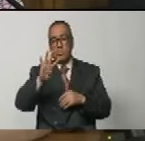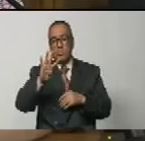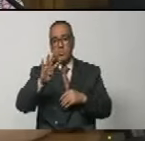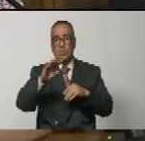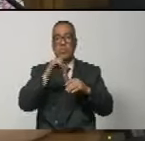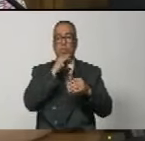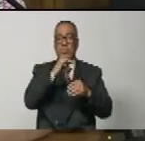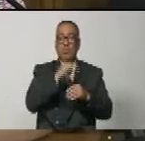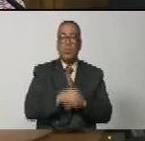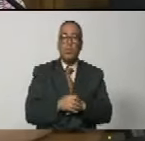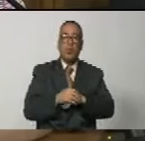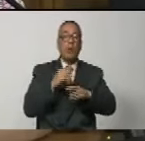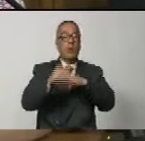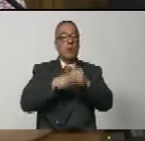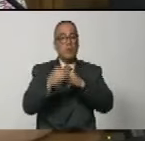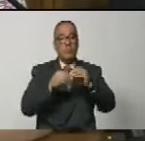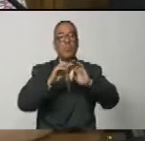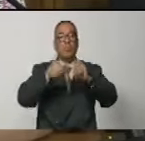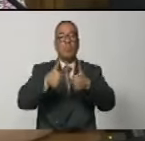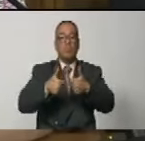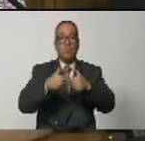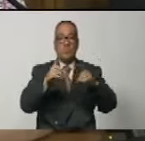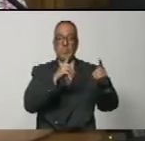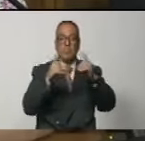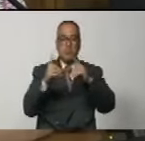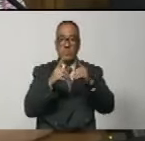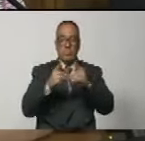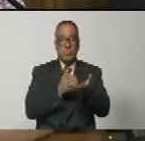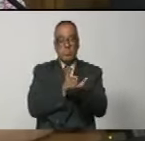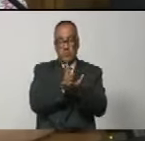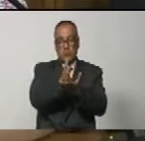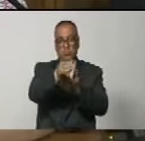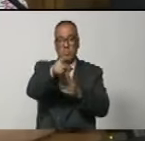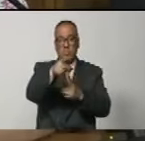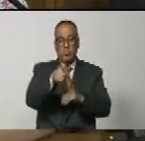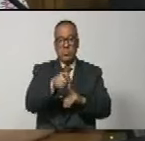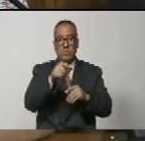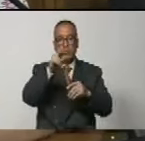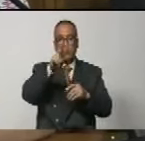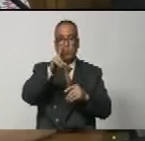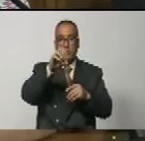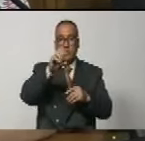244° del informe. Correspondería iniciar la discusión para dar continuación en el